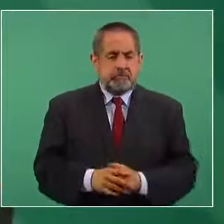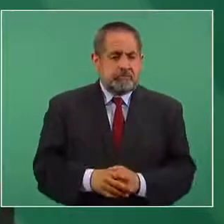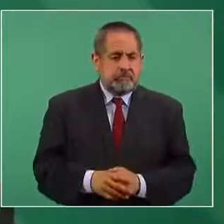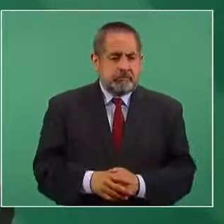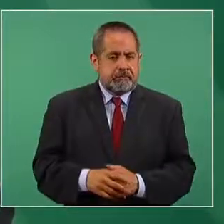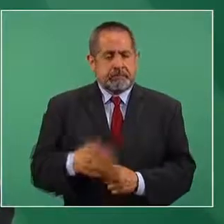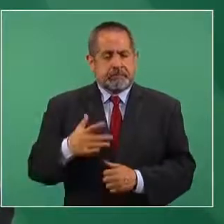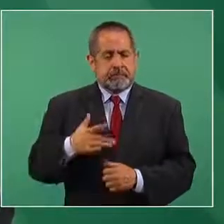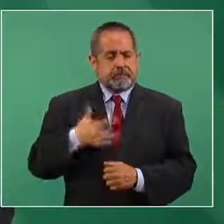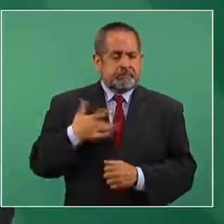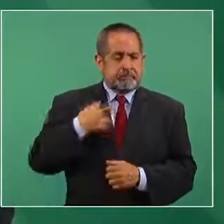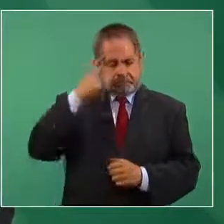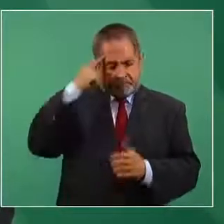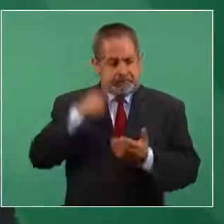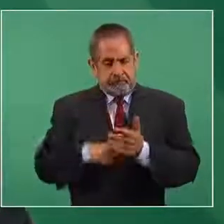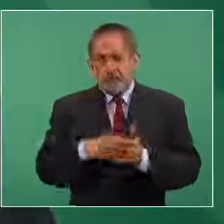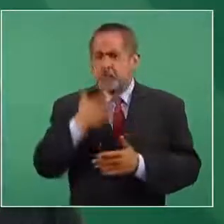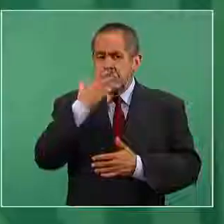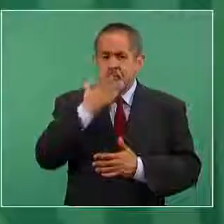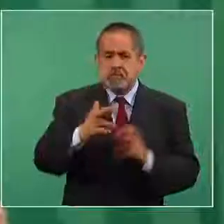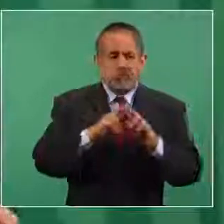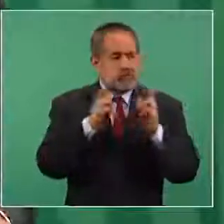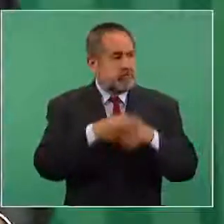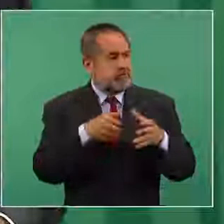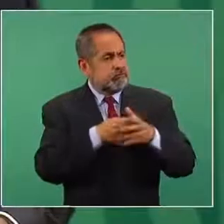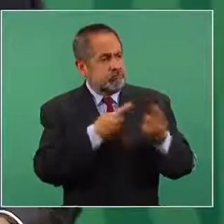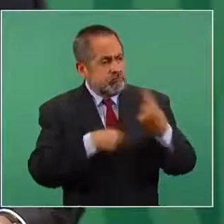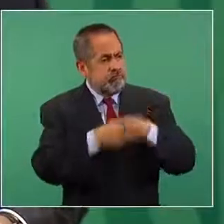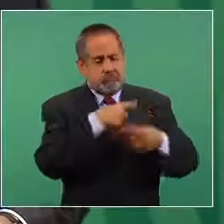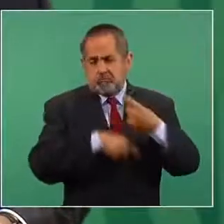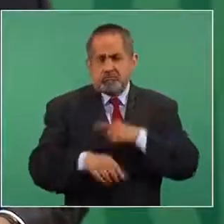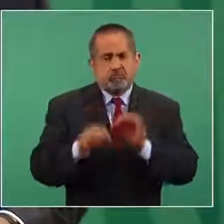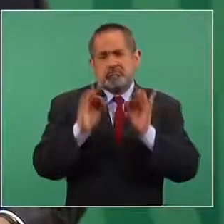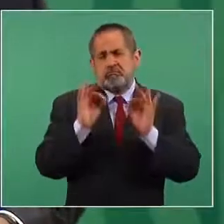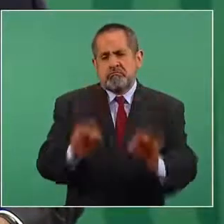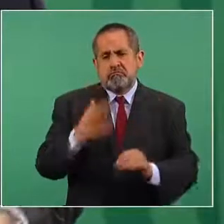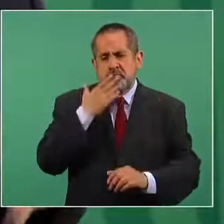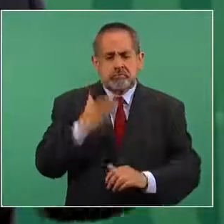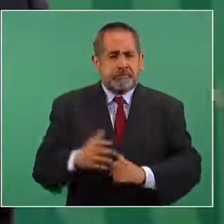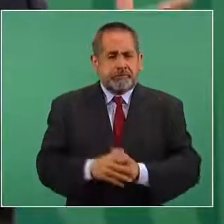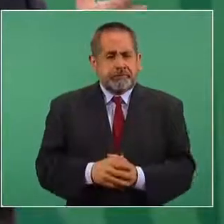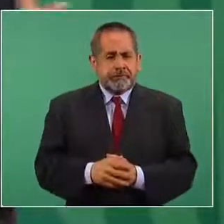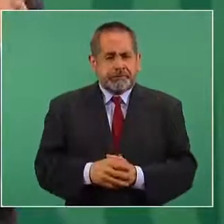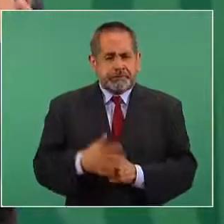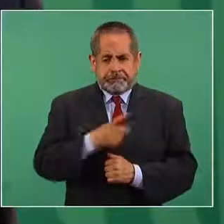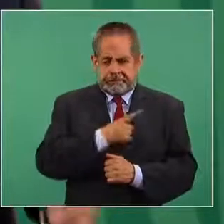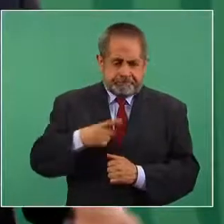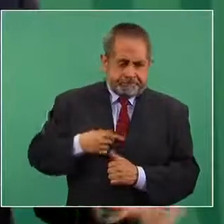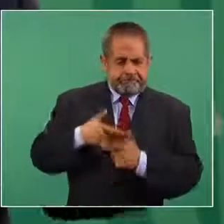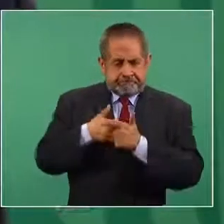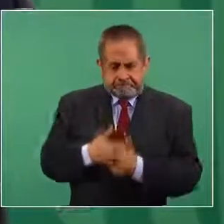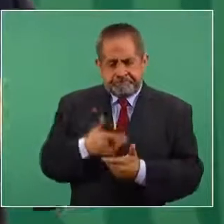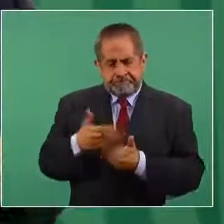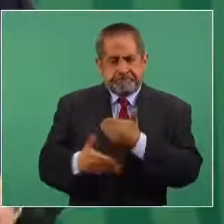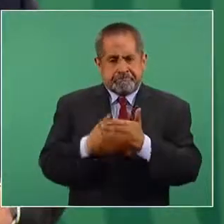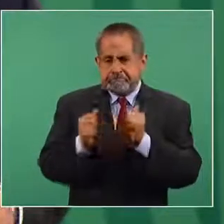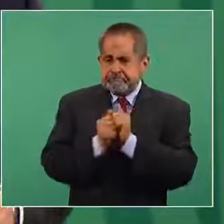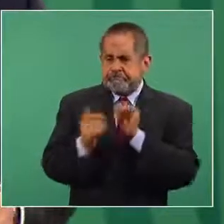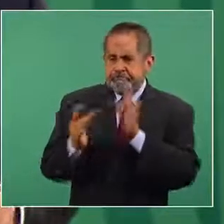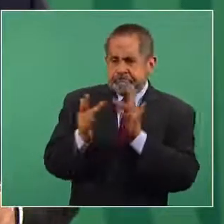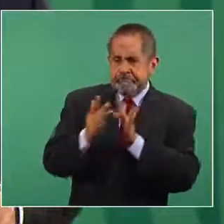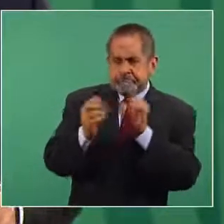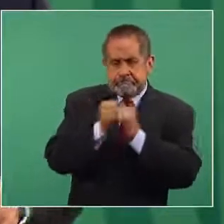Entonces, yo creo que fue una muy buena reunión bilateral y que tenemos que seguir en